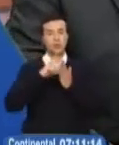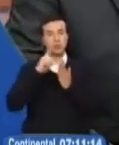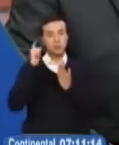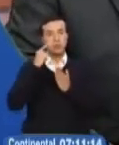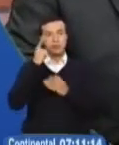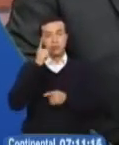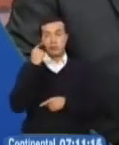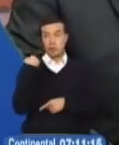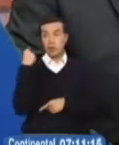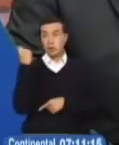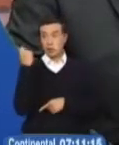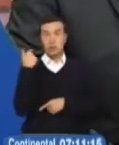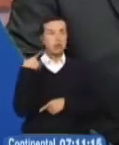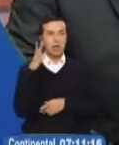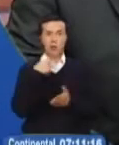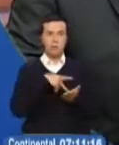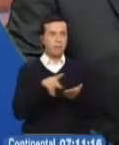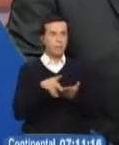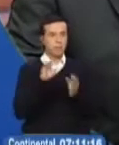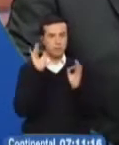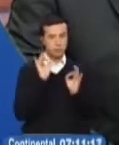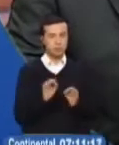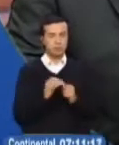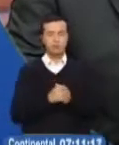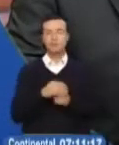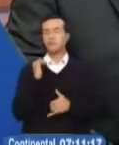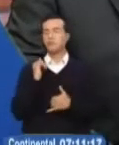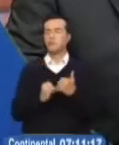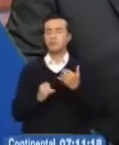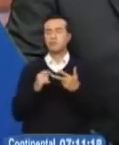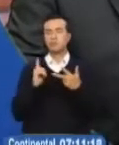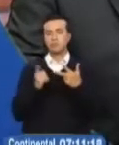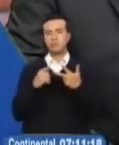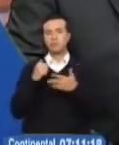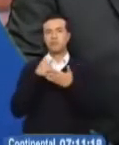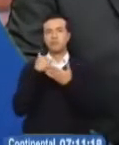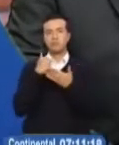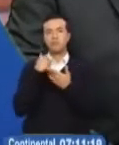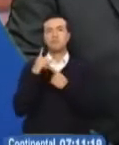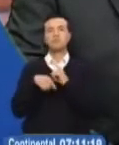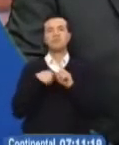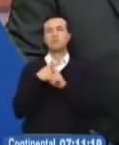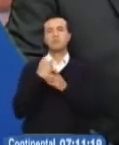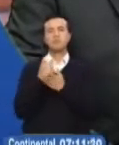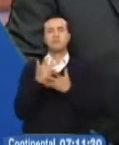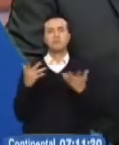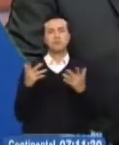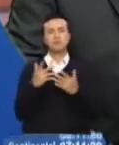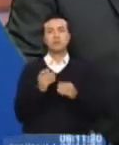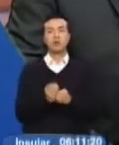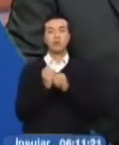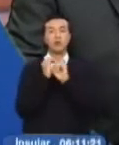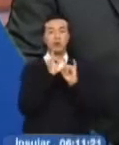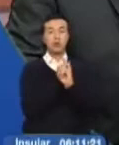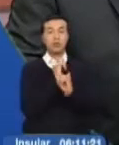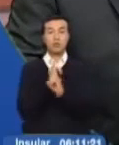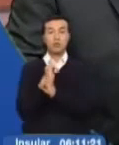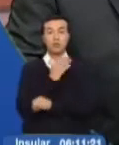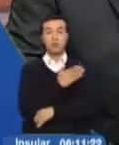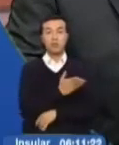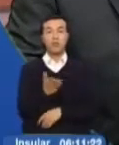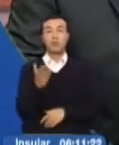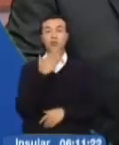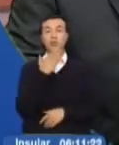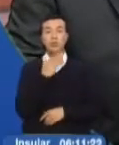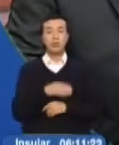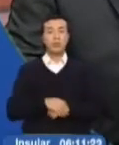disponga de la disponibilidad presupuestaria y finalmente otro beneficio adicional es que obliga a las instituciones optimizar